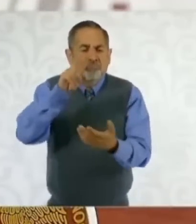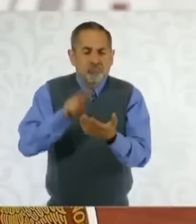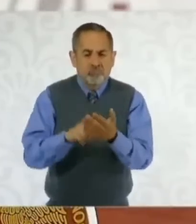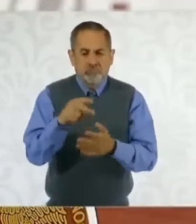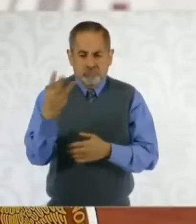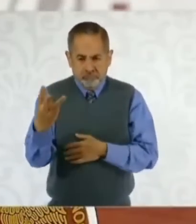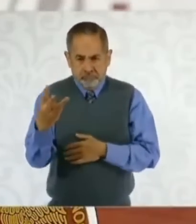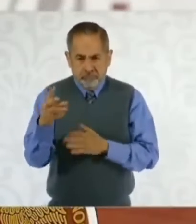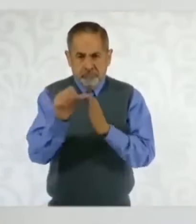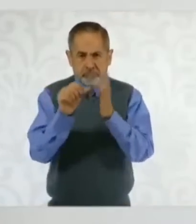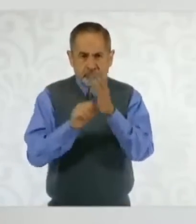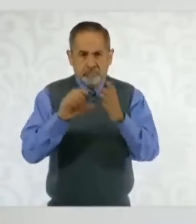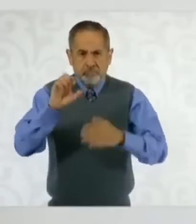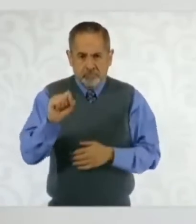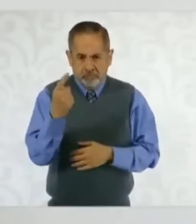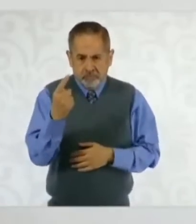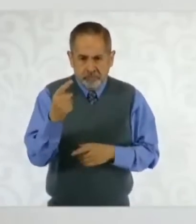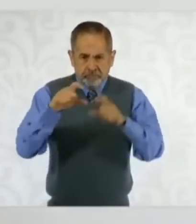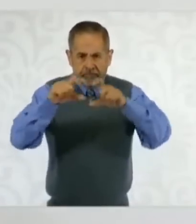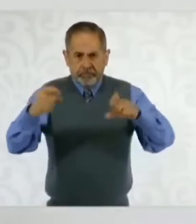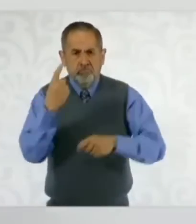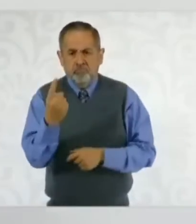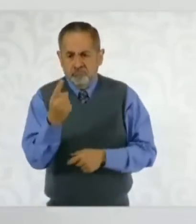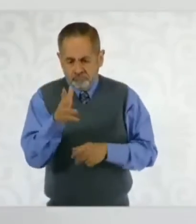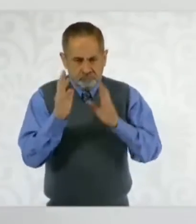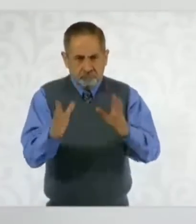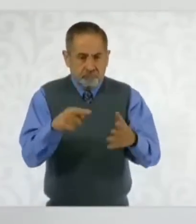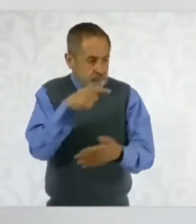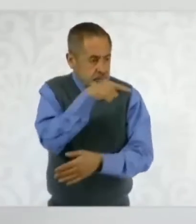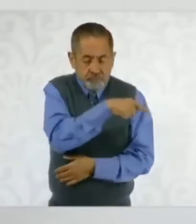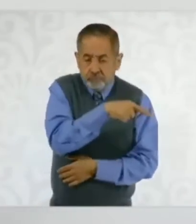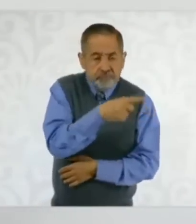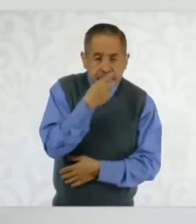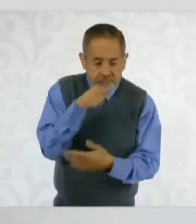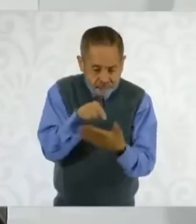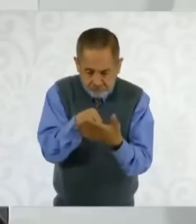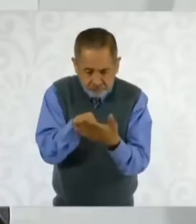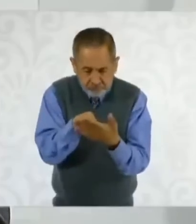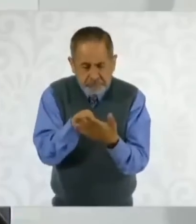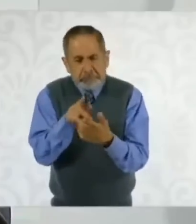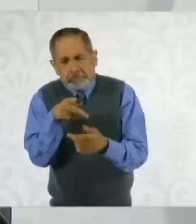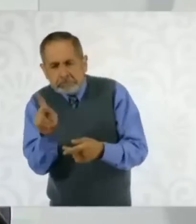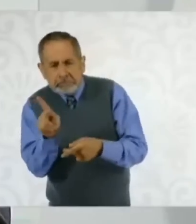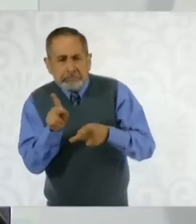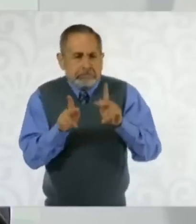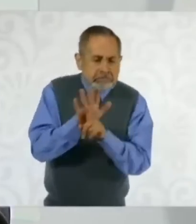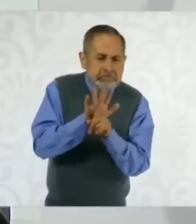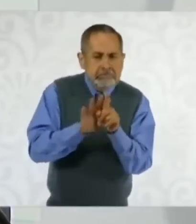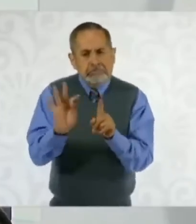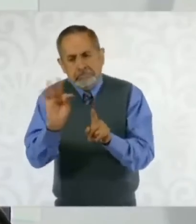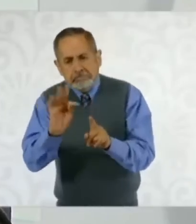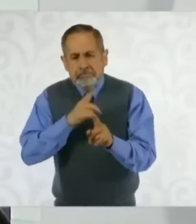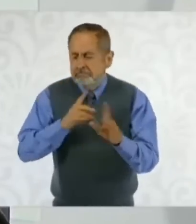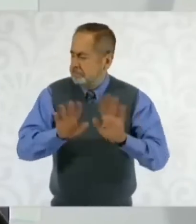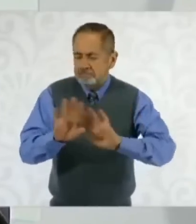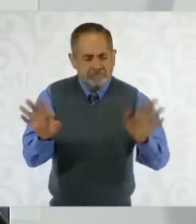artículo 61, fracción primera. No admite interpretación en contrario. A la